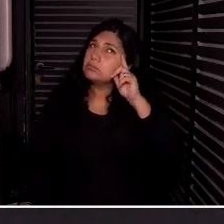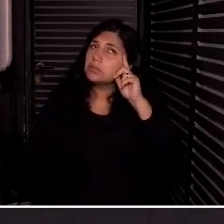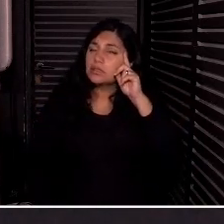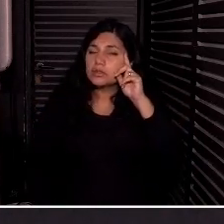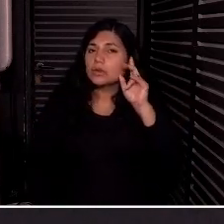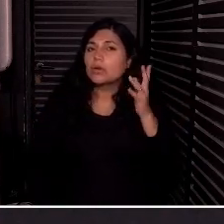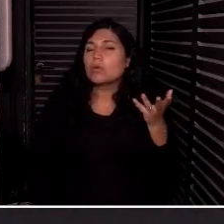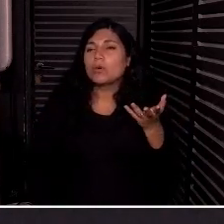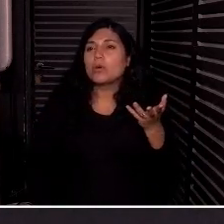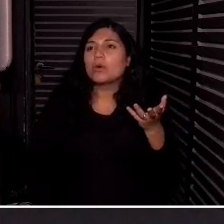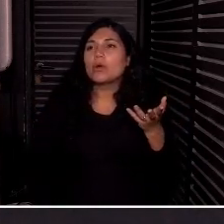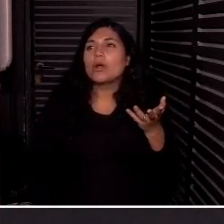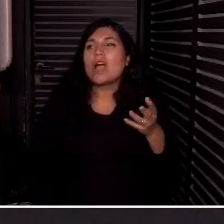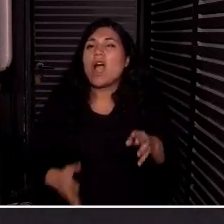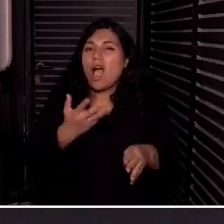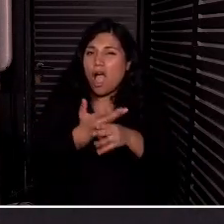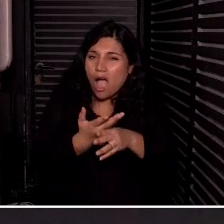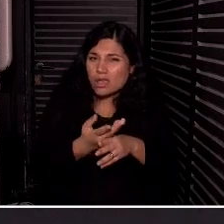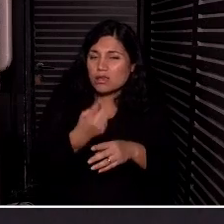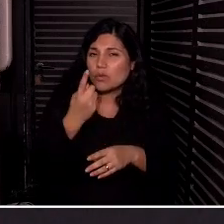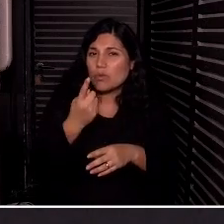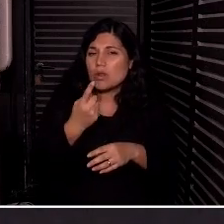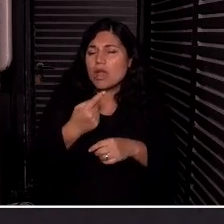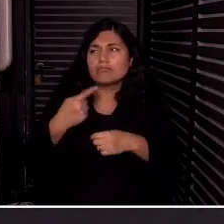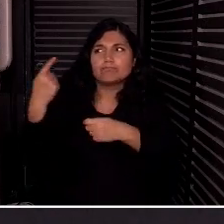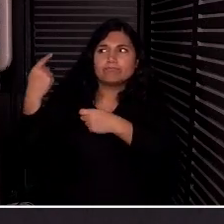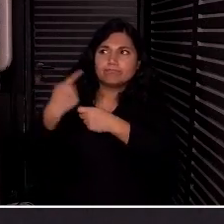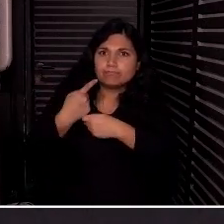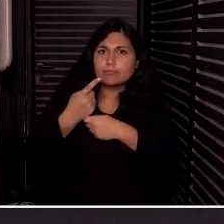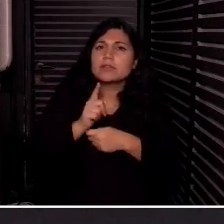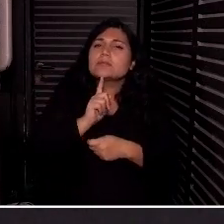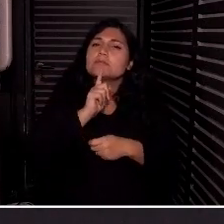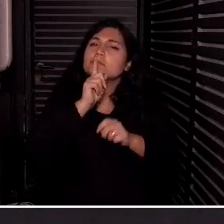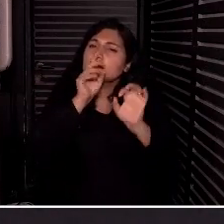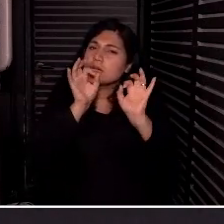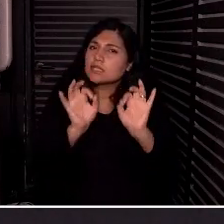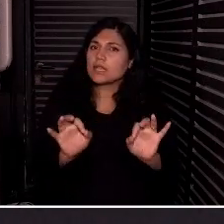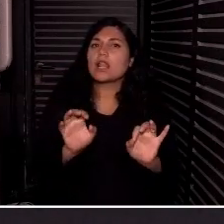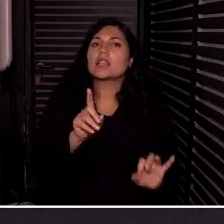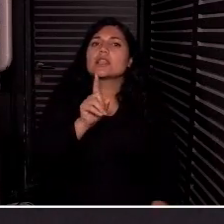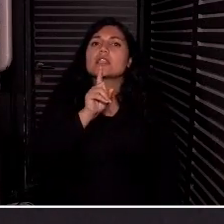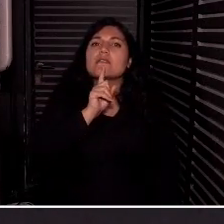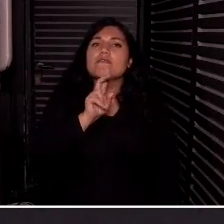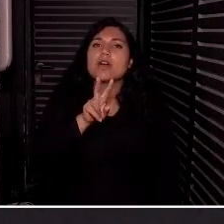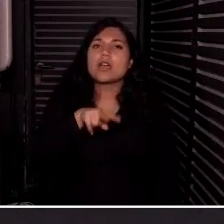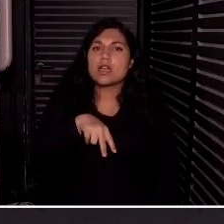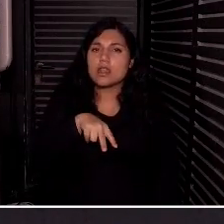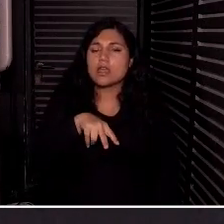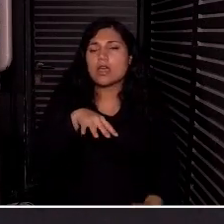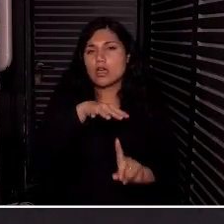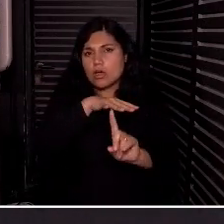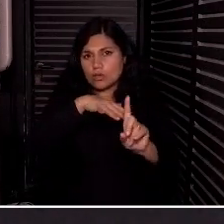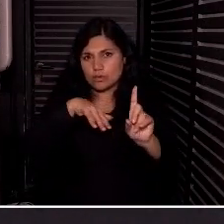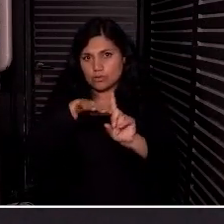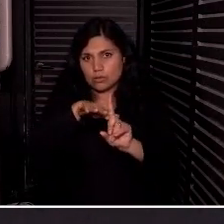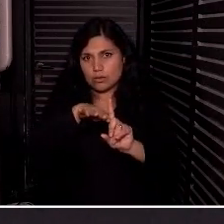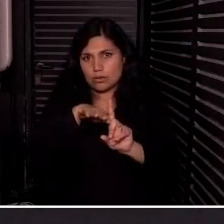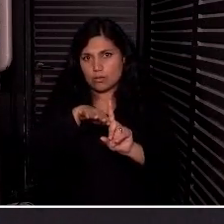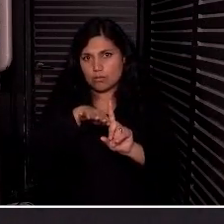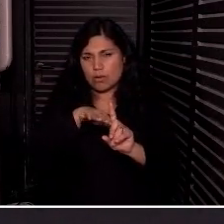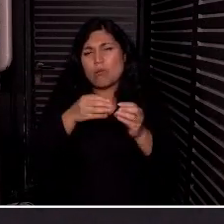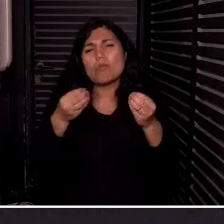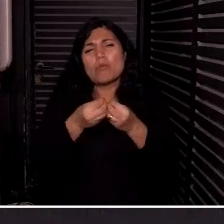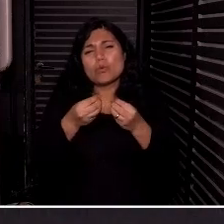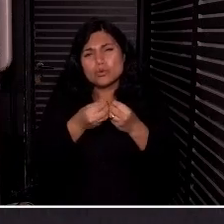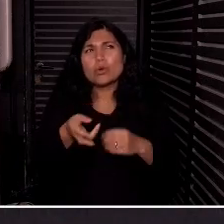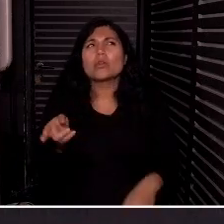de ser público si es que hay una exigencia particular a tvn no puedo contextualizarlo tvn ha salido mencionado